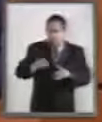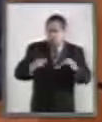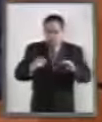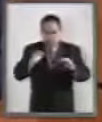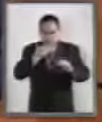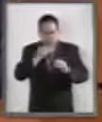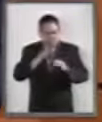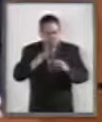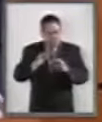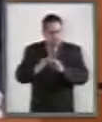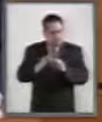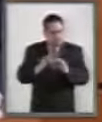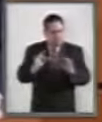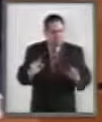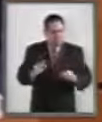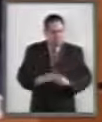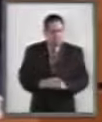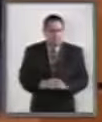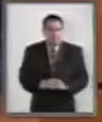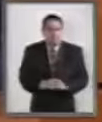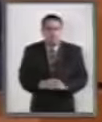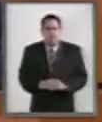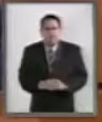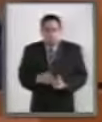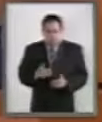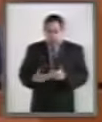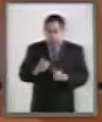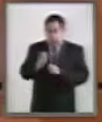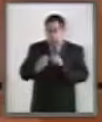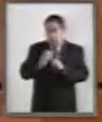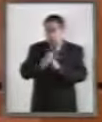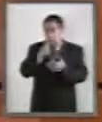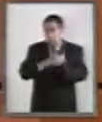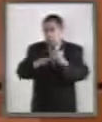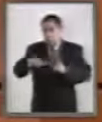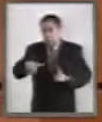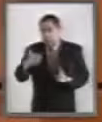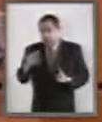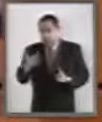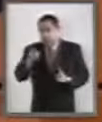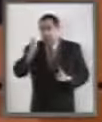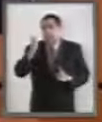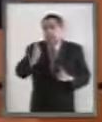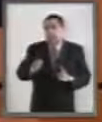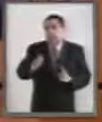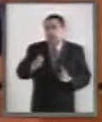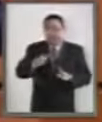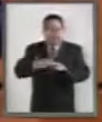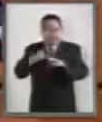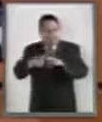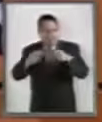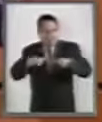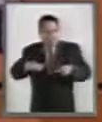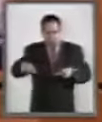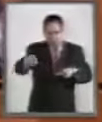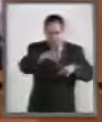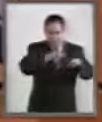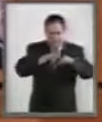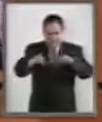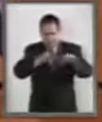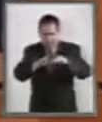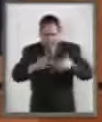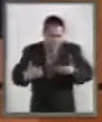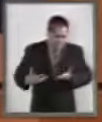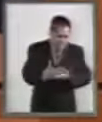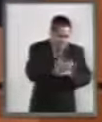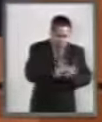en 50%. En 2015, el trabajo, todos los trabajadores, solo tienen